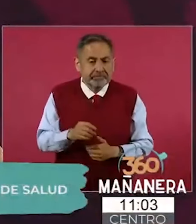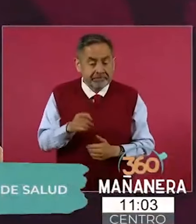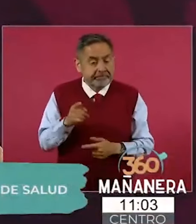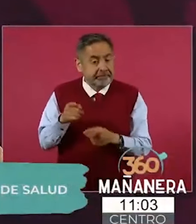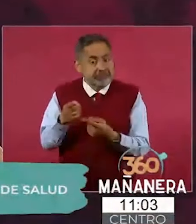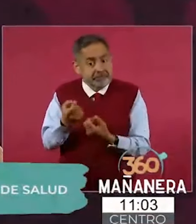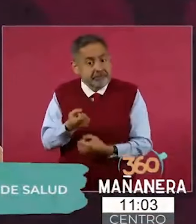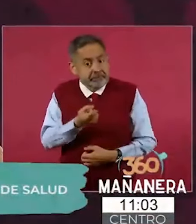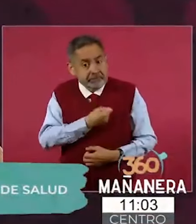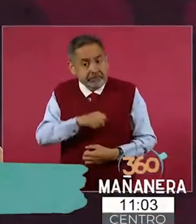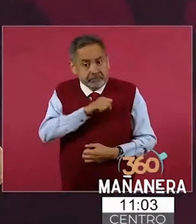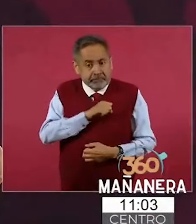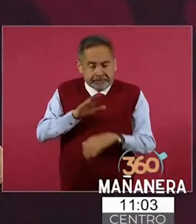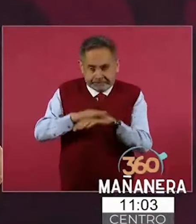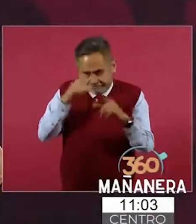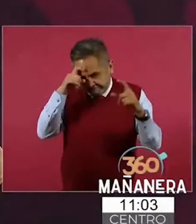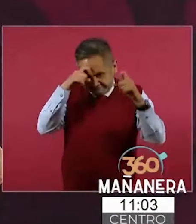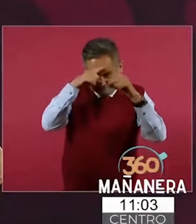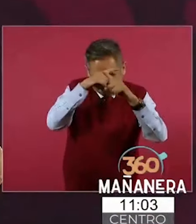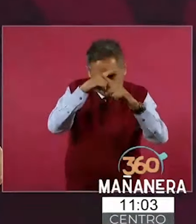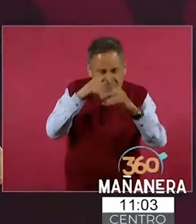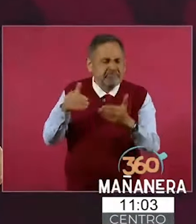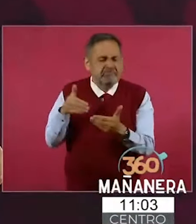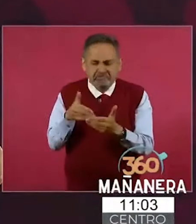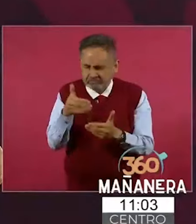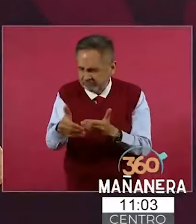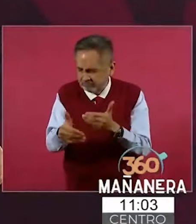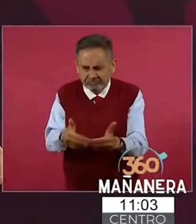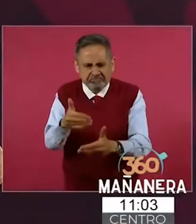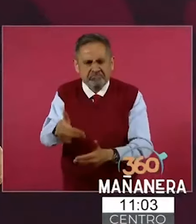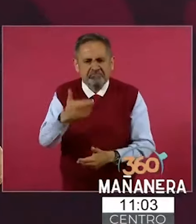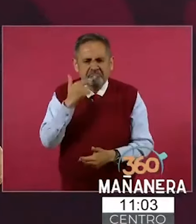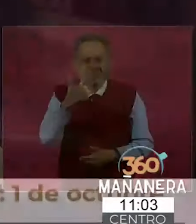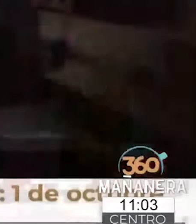más complicado. Avanzamos.